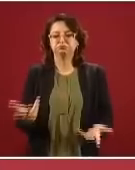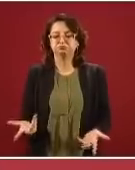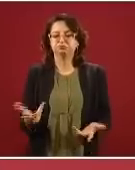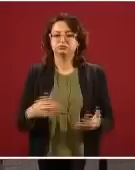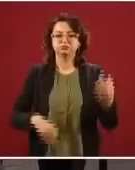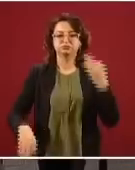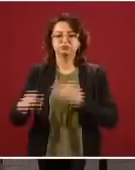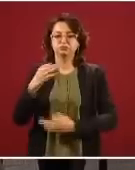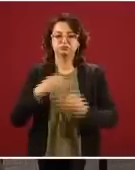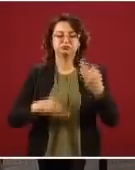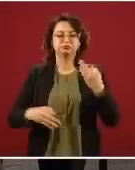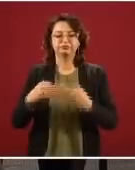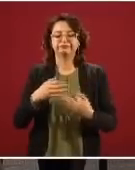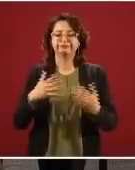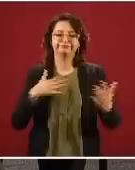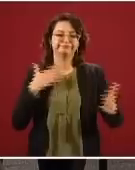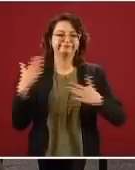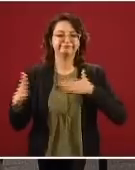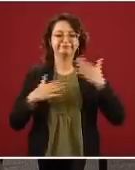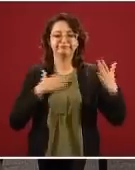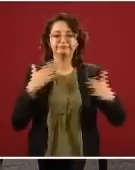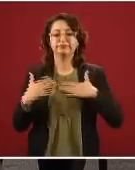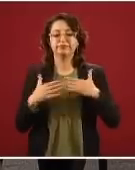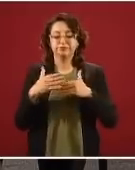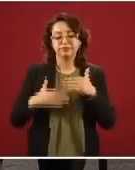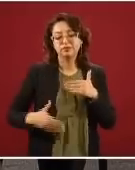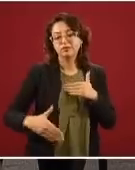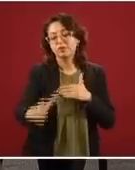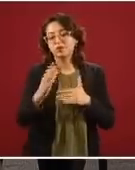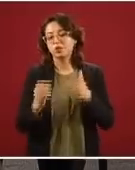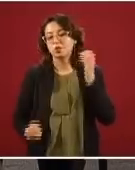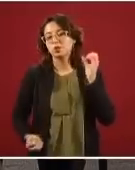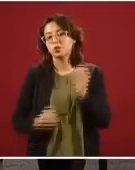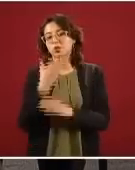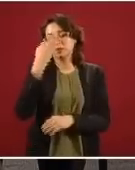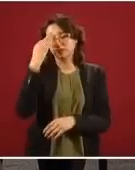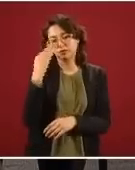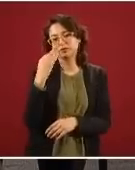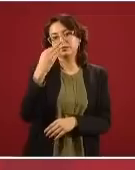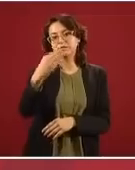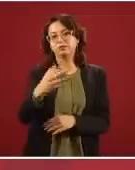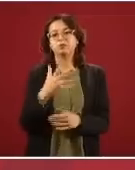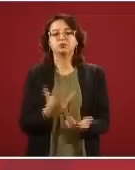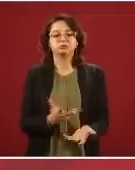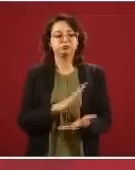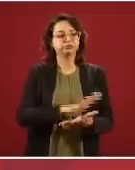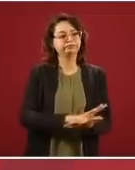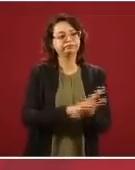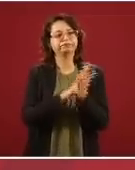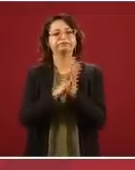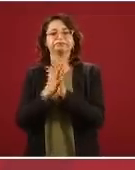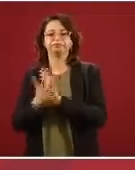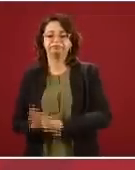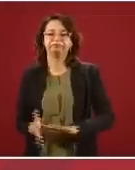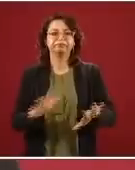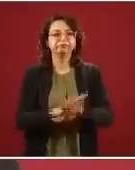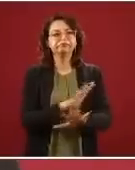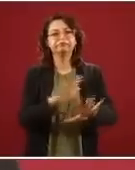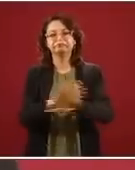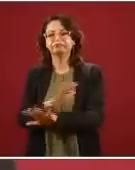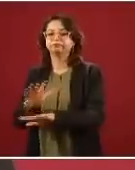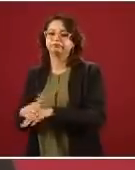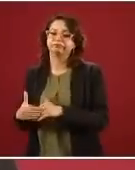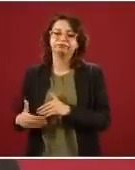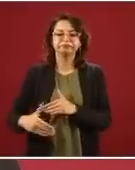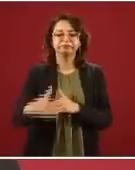mucho. Es fruto de los nuevos tiempos, de las transformaciones que se están llevando a cabo en